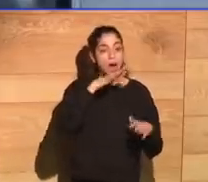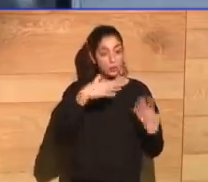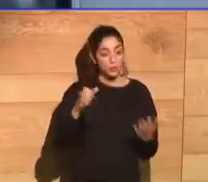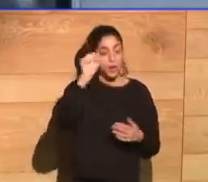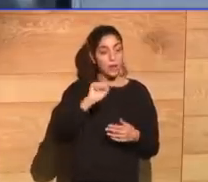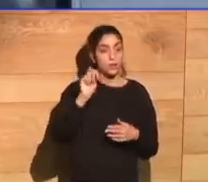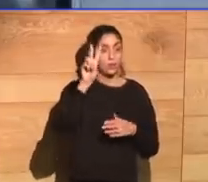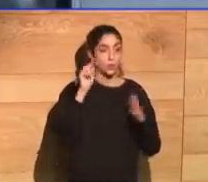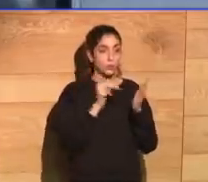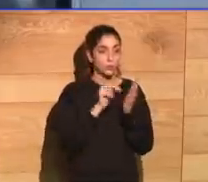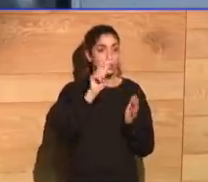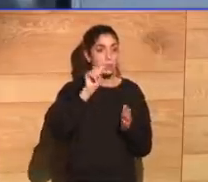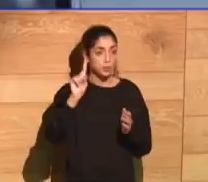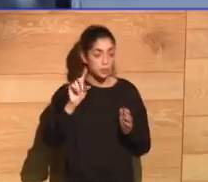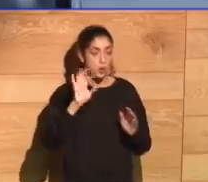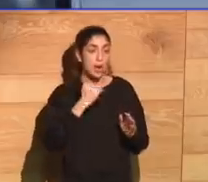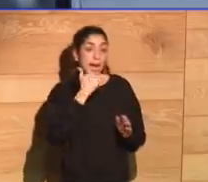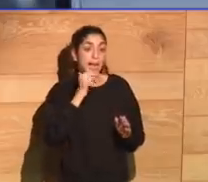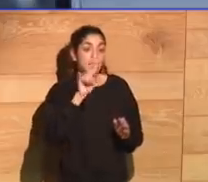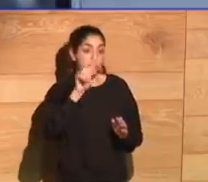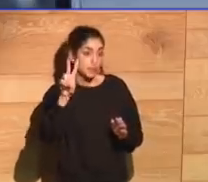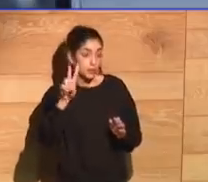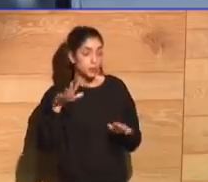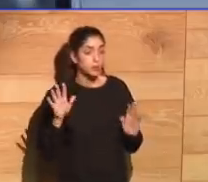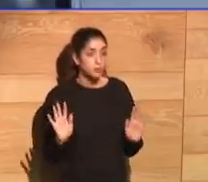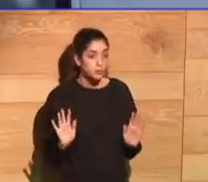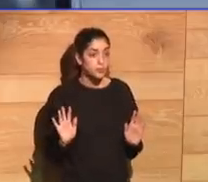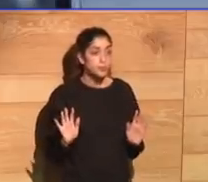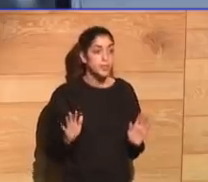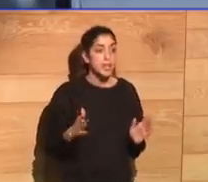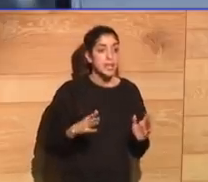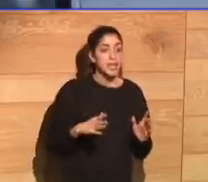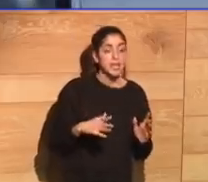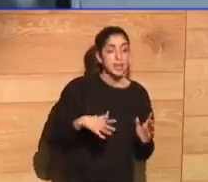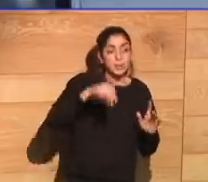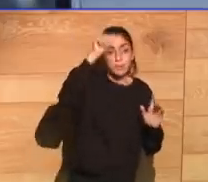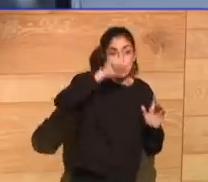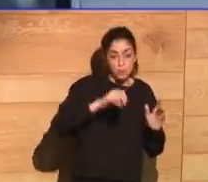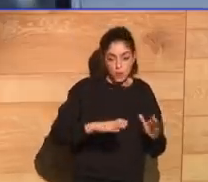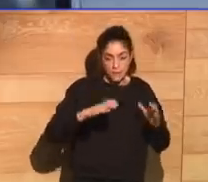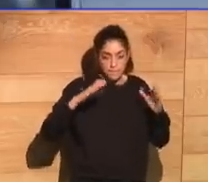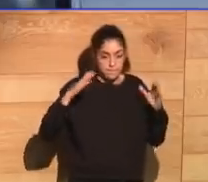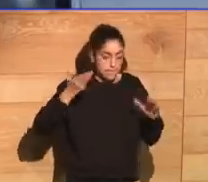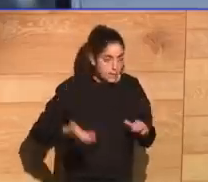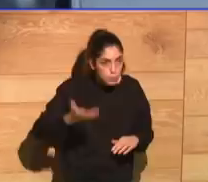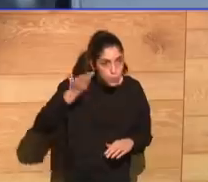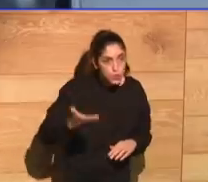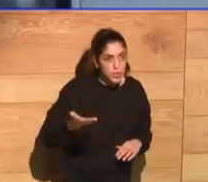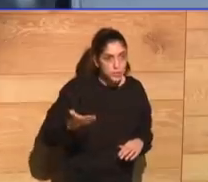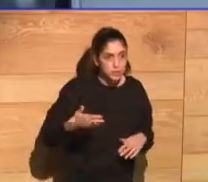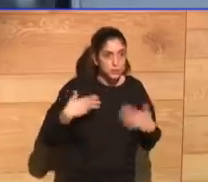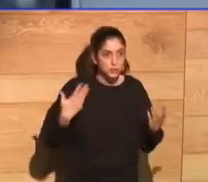casi 2022, no hay ninguna duda que la de Donner es la que tiene esa enorme grandeza y a la que acude una generación